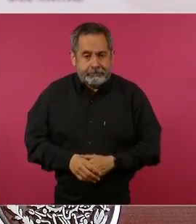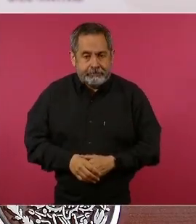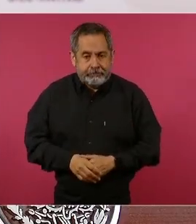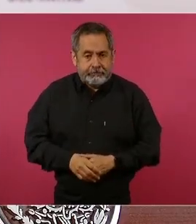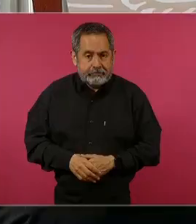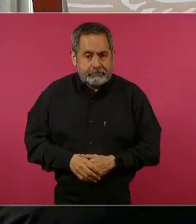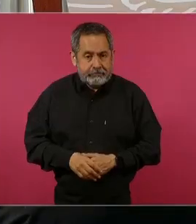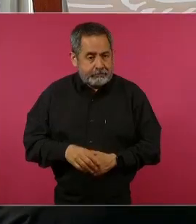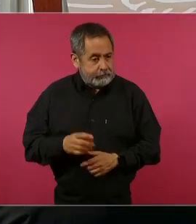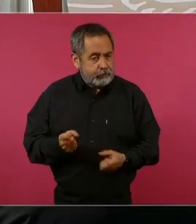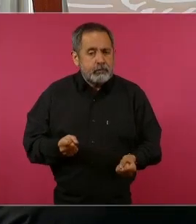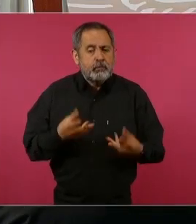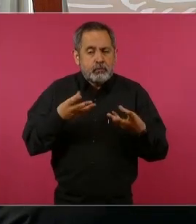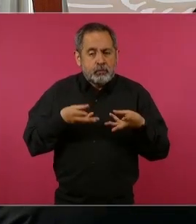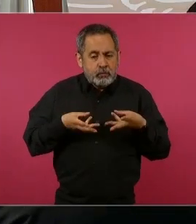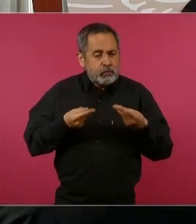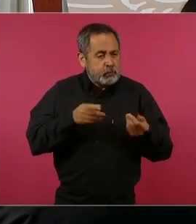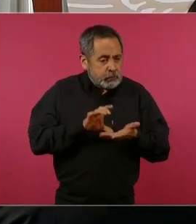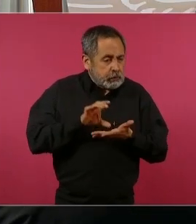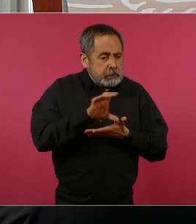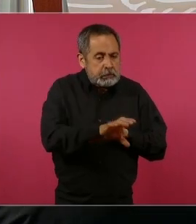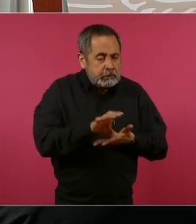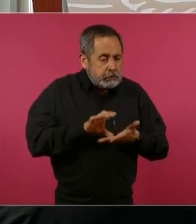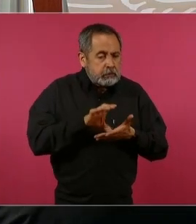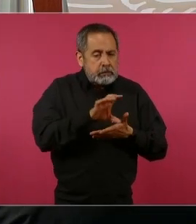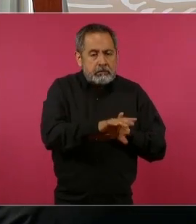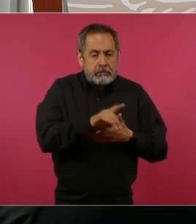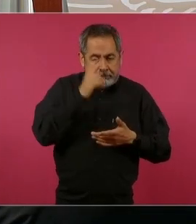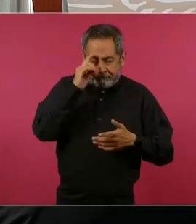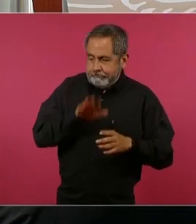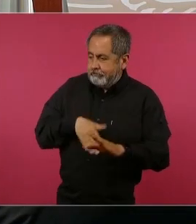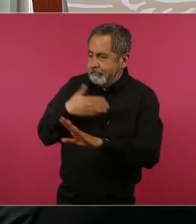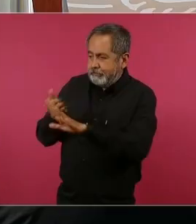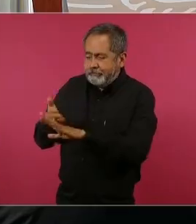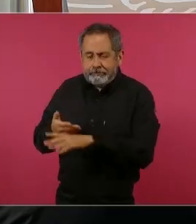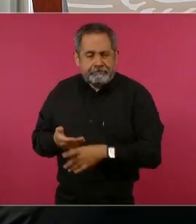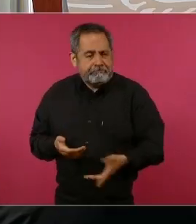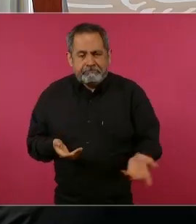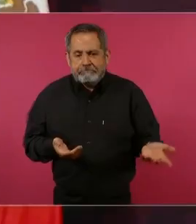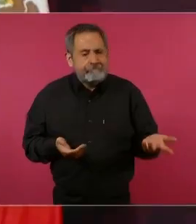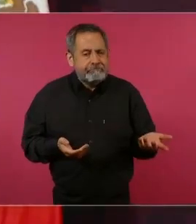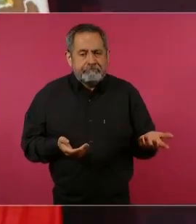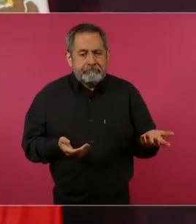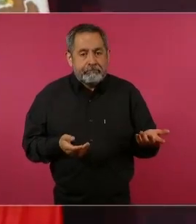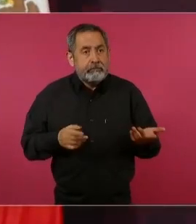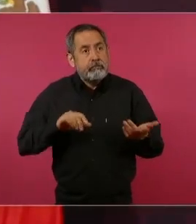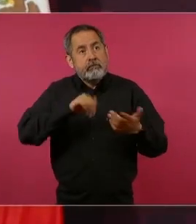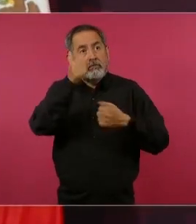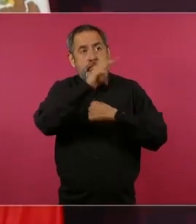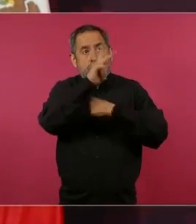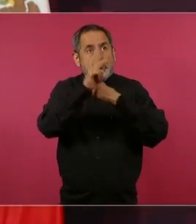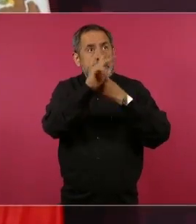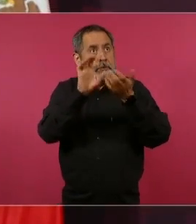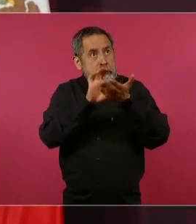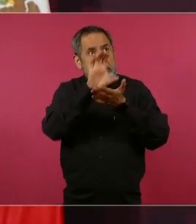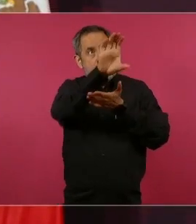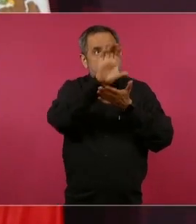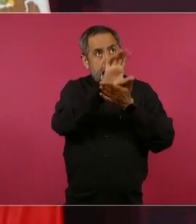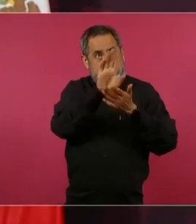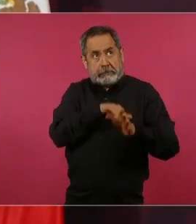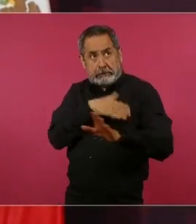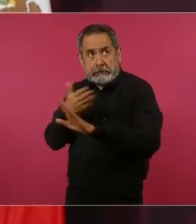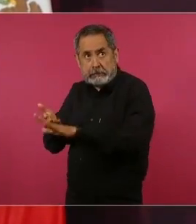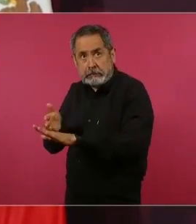¿Cuánto se invirtió en la campaña de medios en el extranjero?